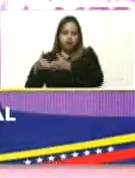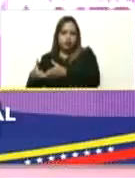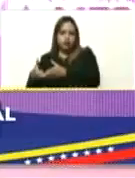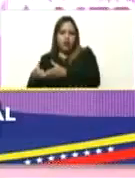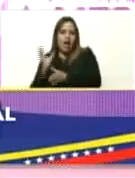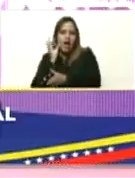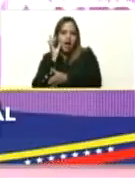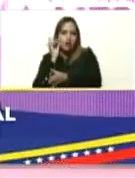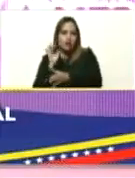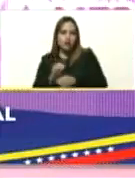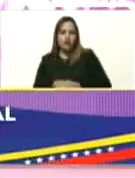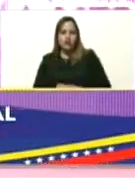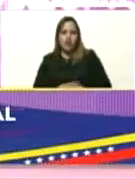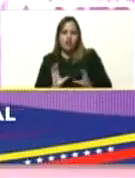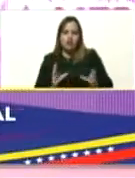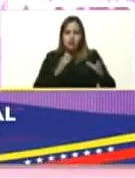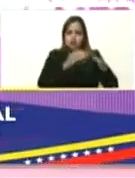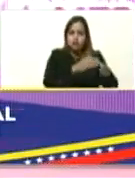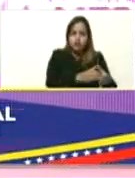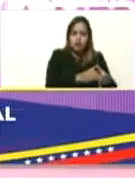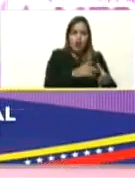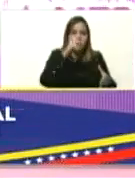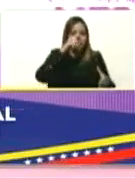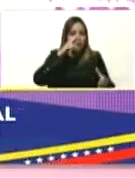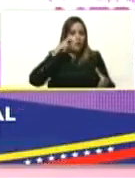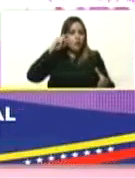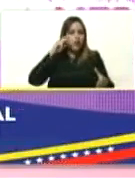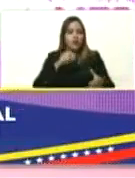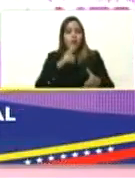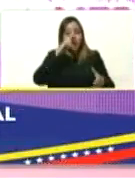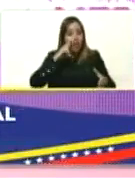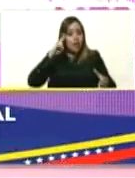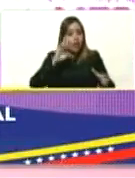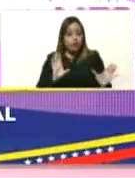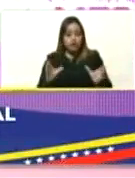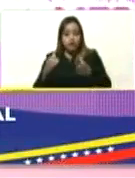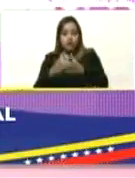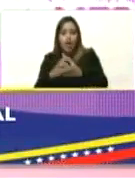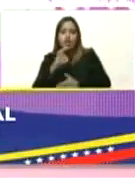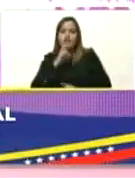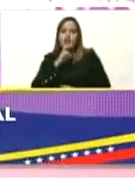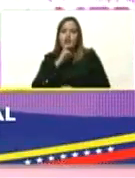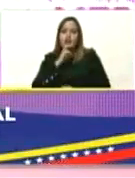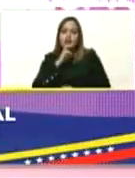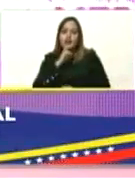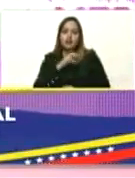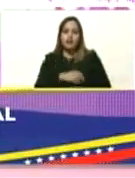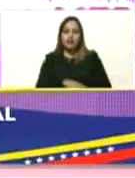estación azul, la estación violeta, la estación dorada.